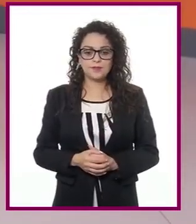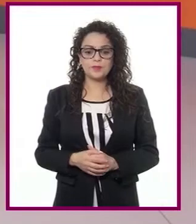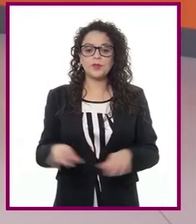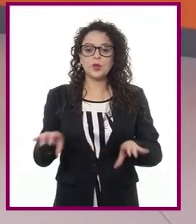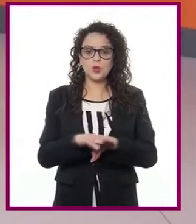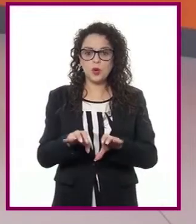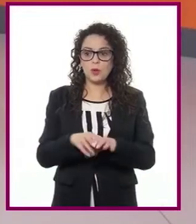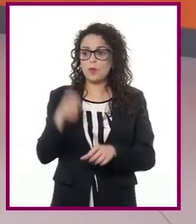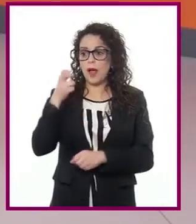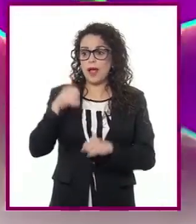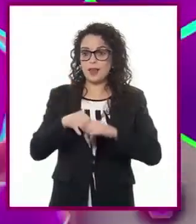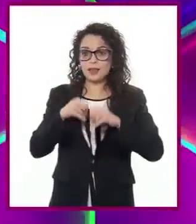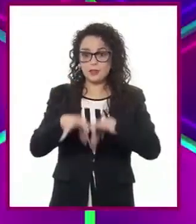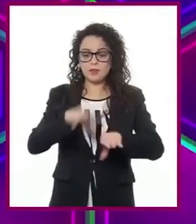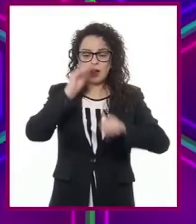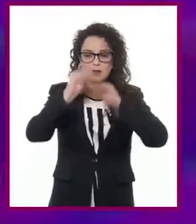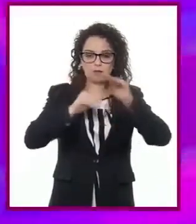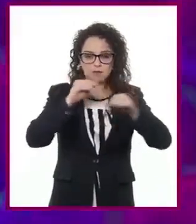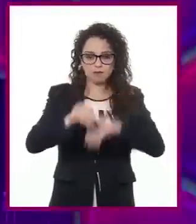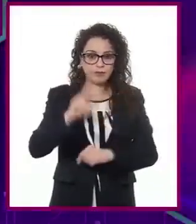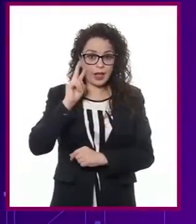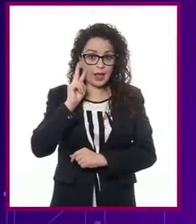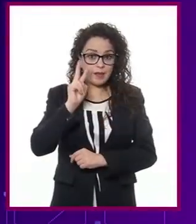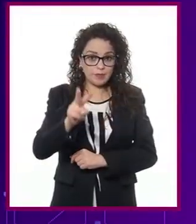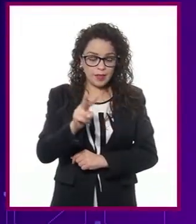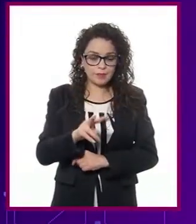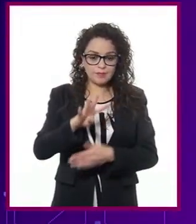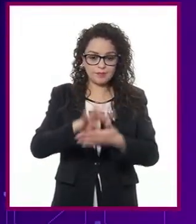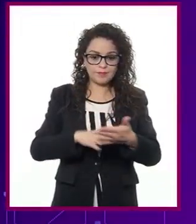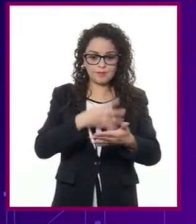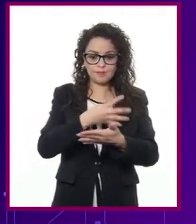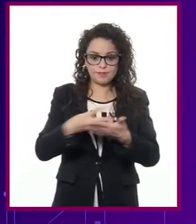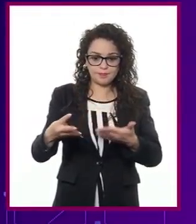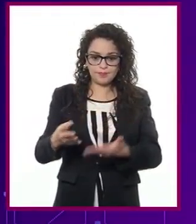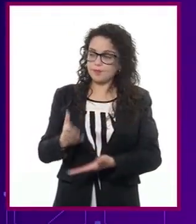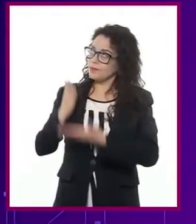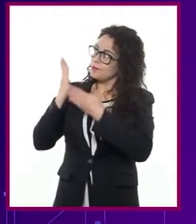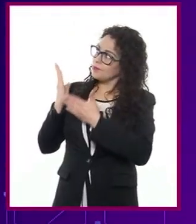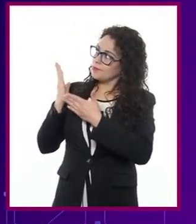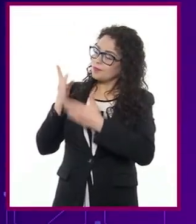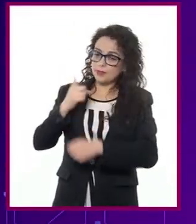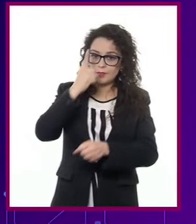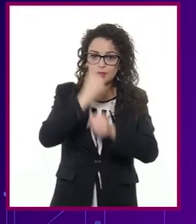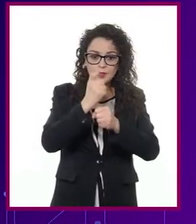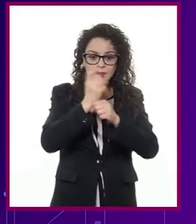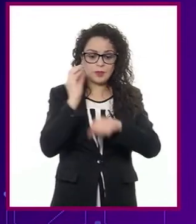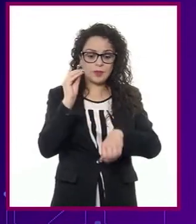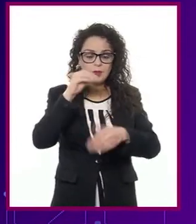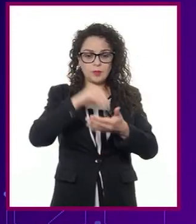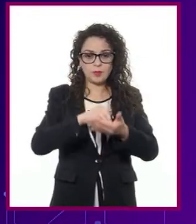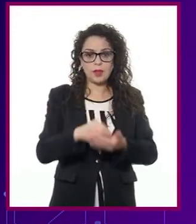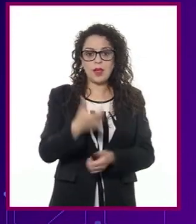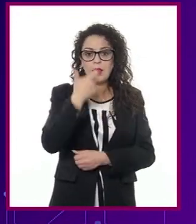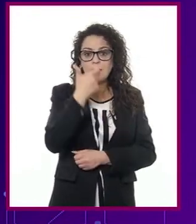la información de la siguiente tabla. En la primera columna colocamos los precios en